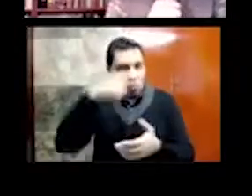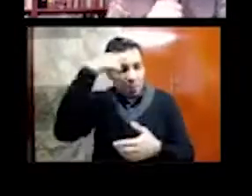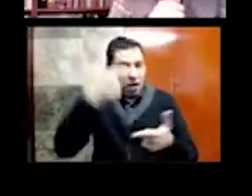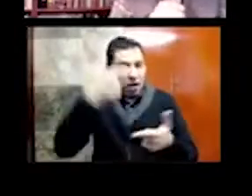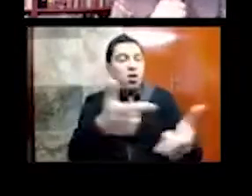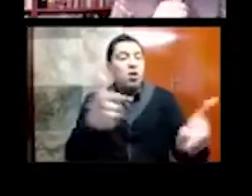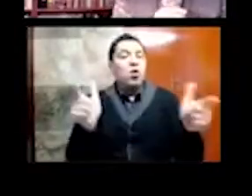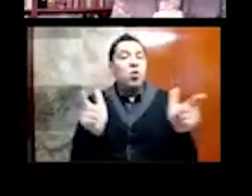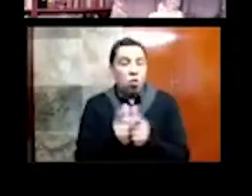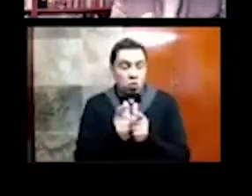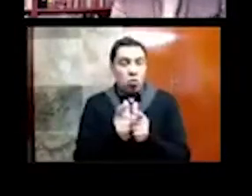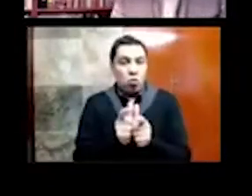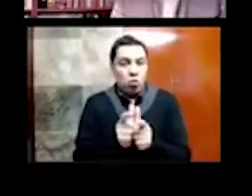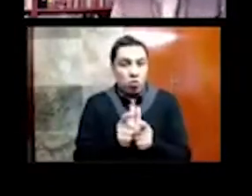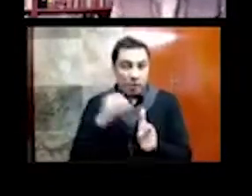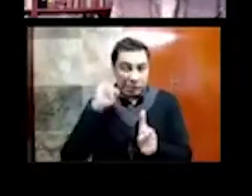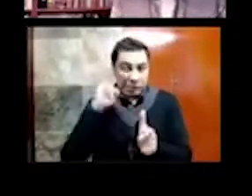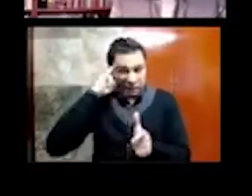prestación o obsequio.